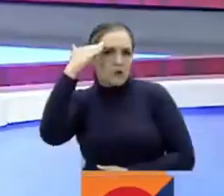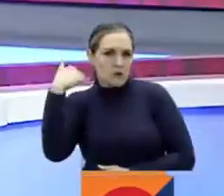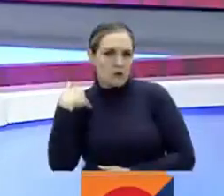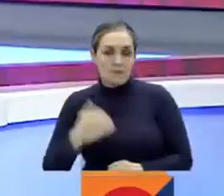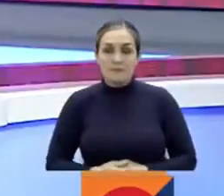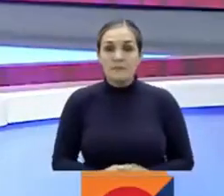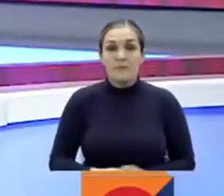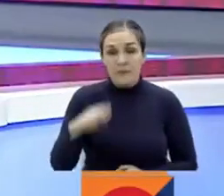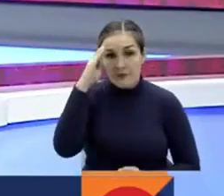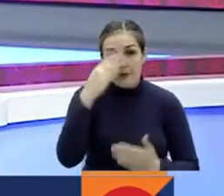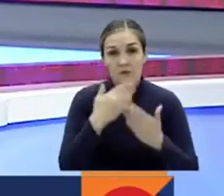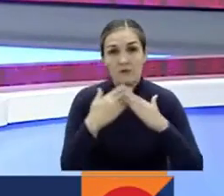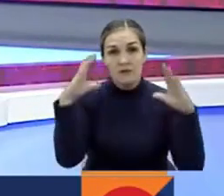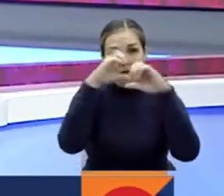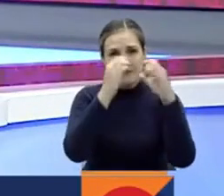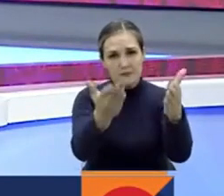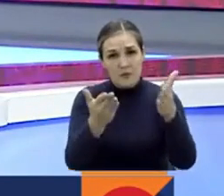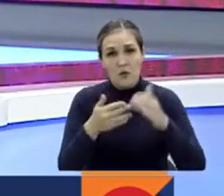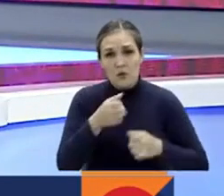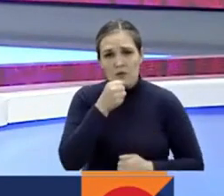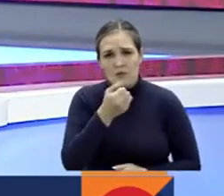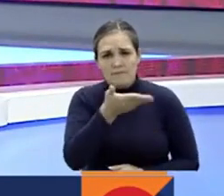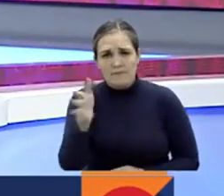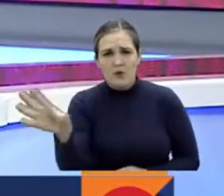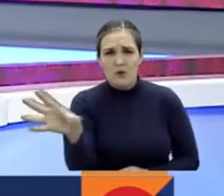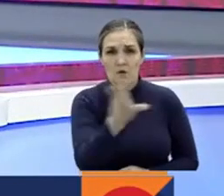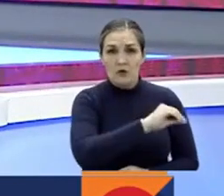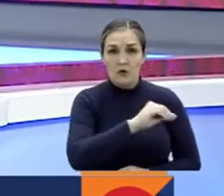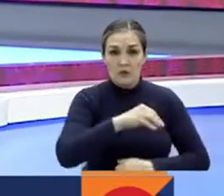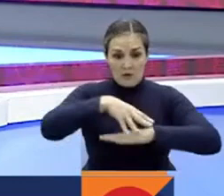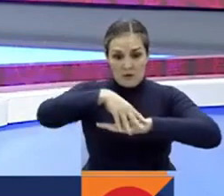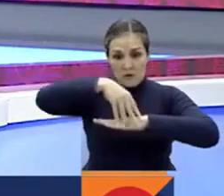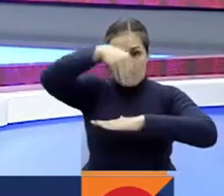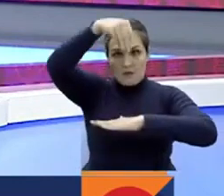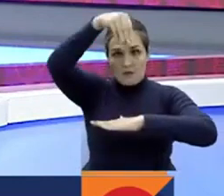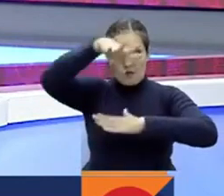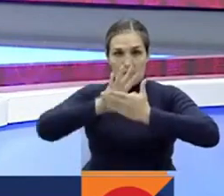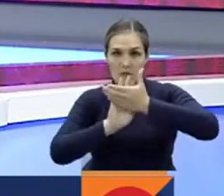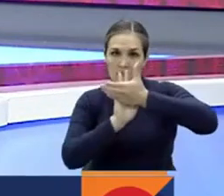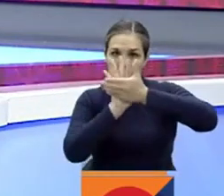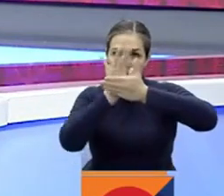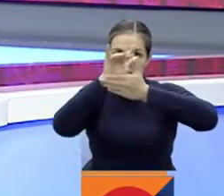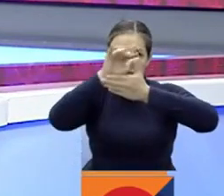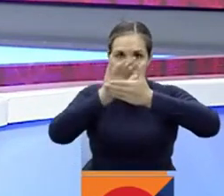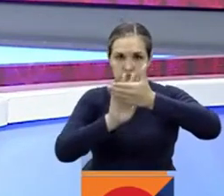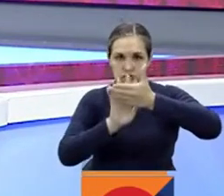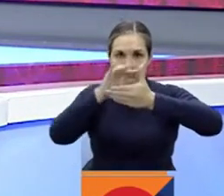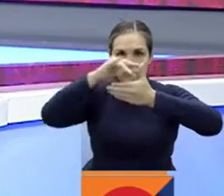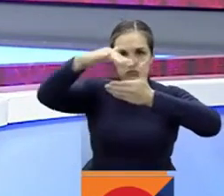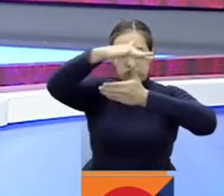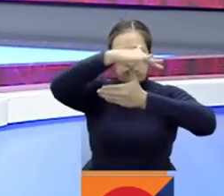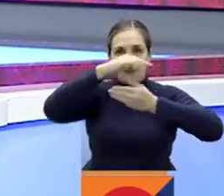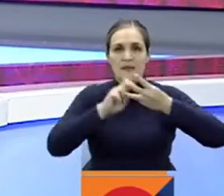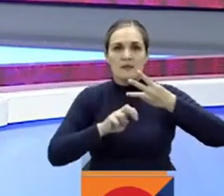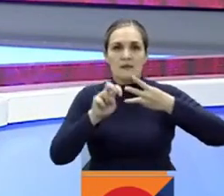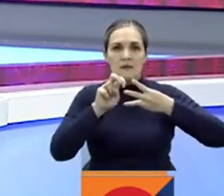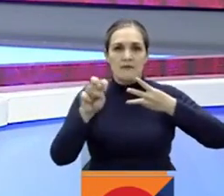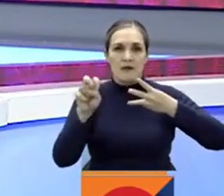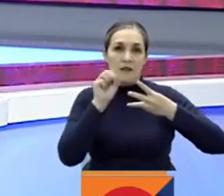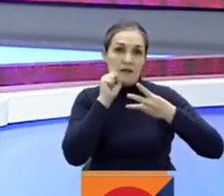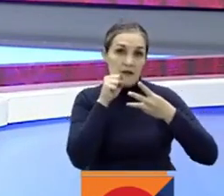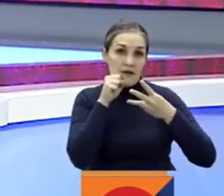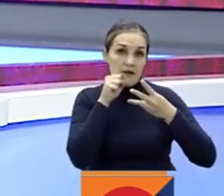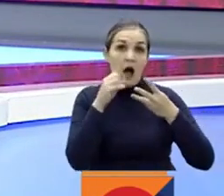Buenas noches y bienvenidos al Noticiero de Todos. El volcán Nevado del Ruiz mantiene el nivel de actividad naranja. La sismicidad se